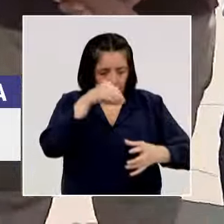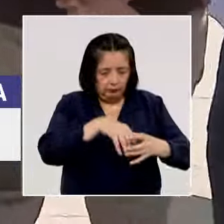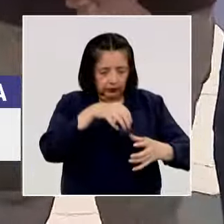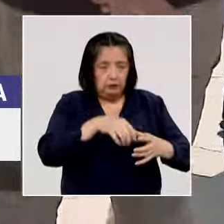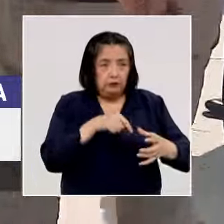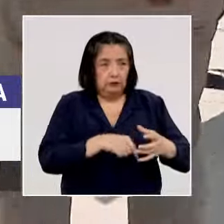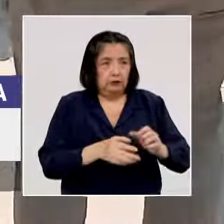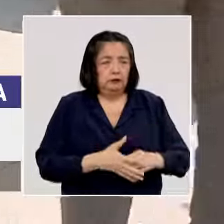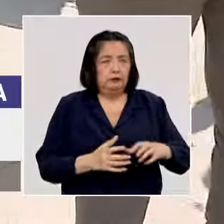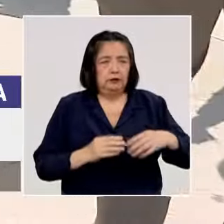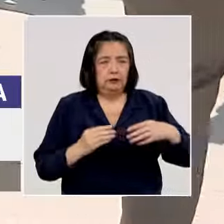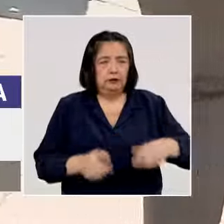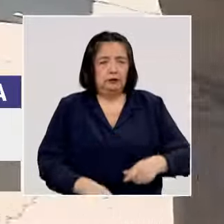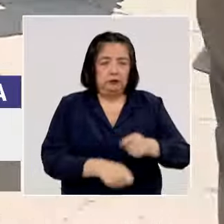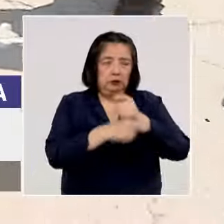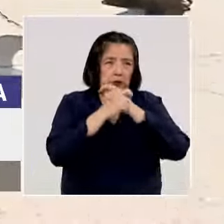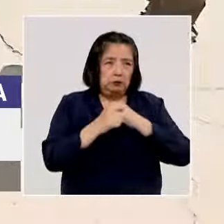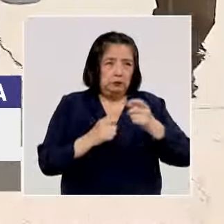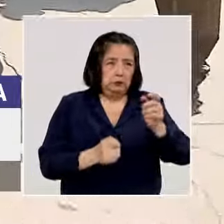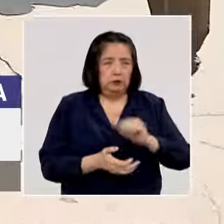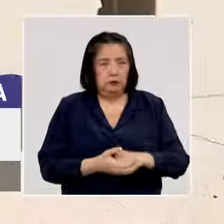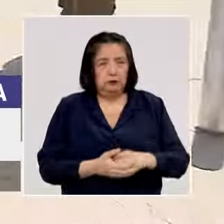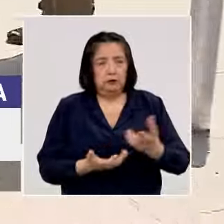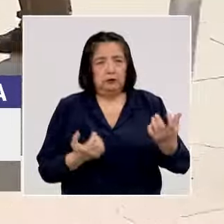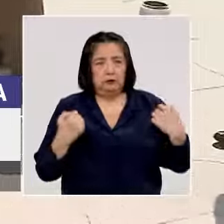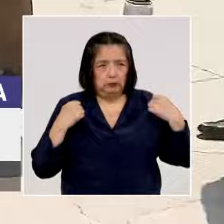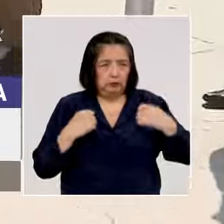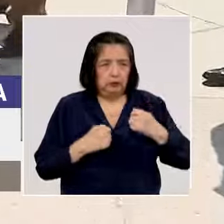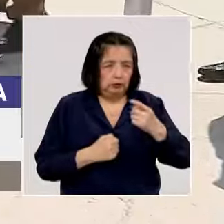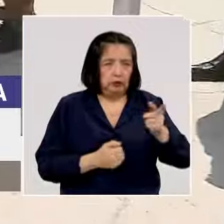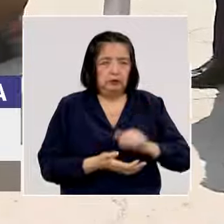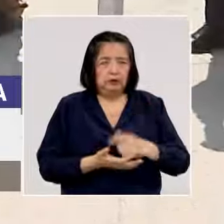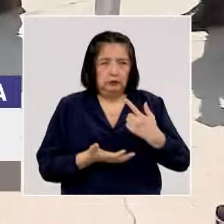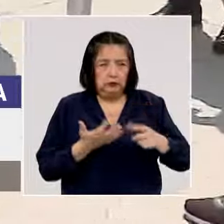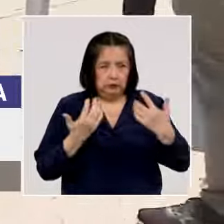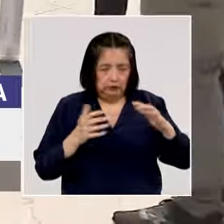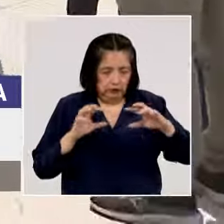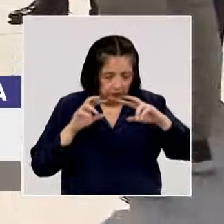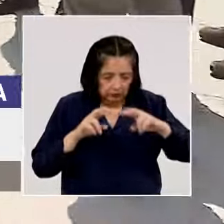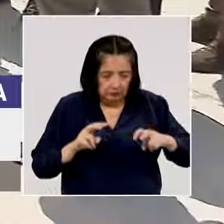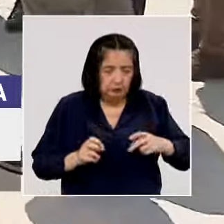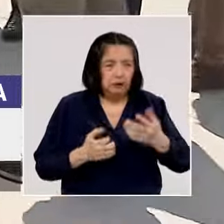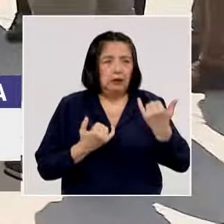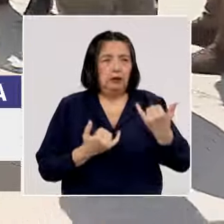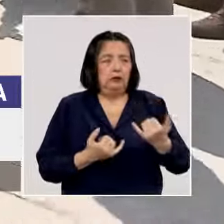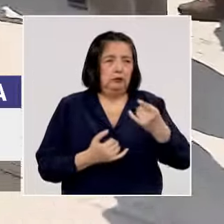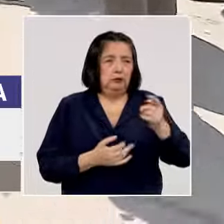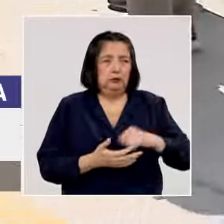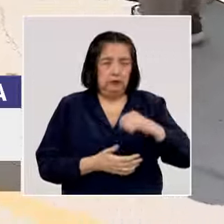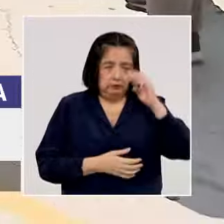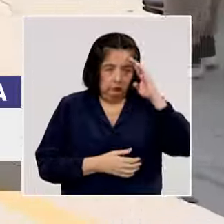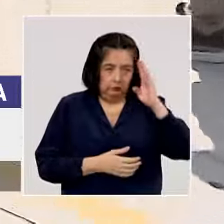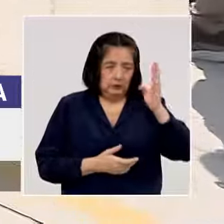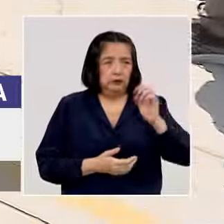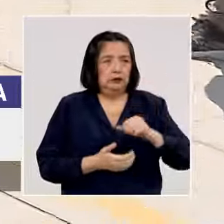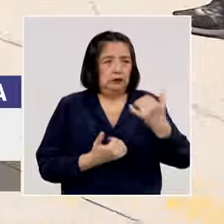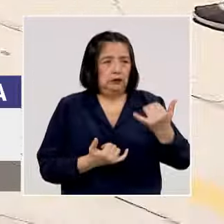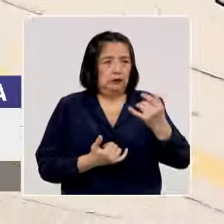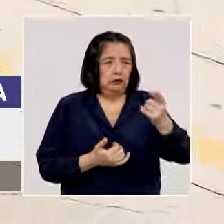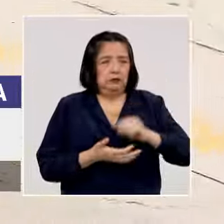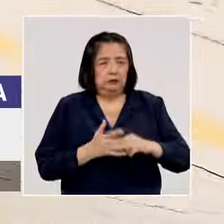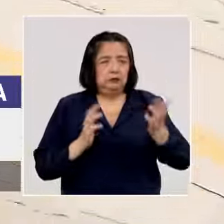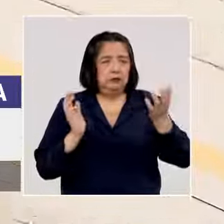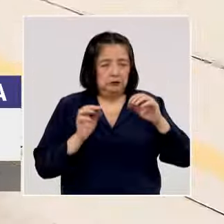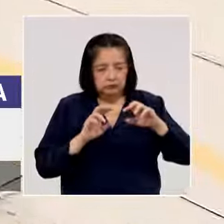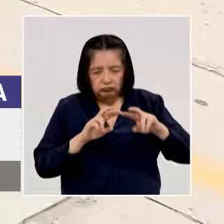pues colchas de abrigo, unas mochilas que han revisado y que justamente en estos momentos la policía viene haciendo un